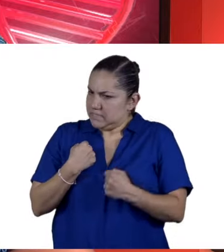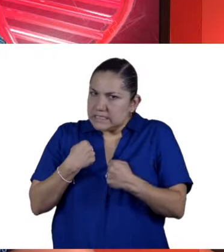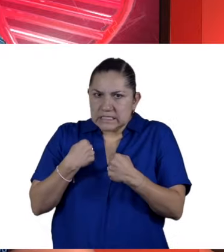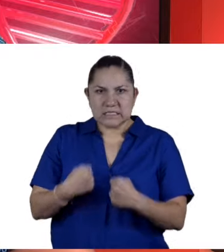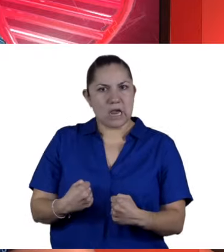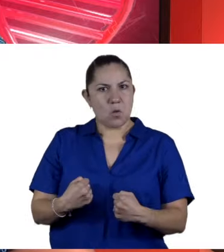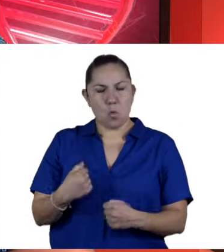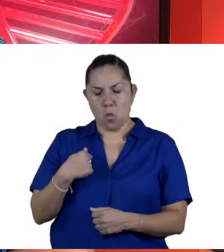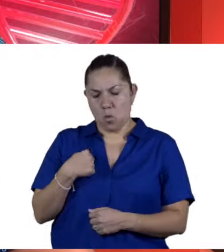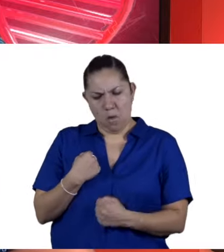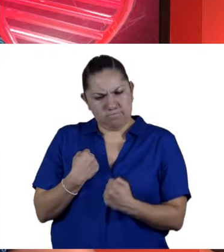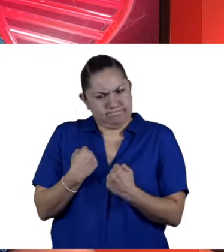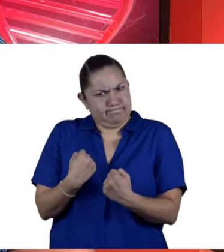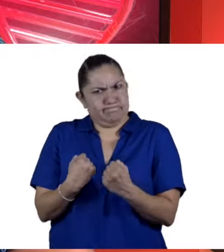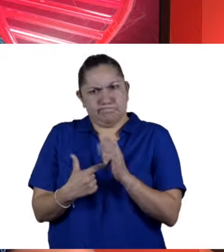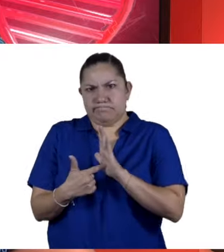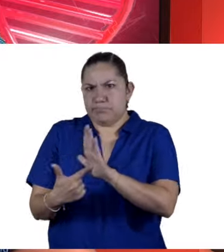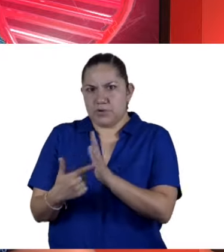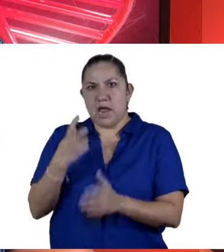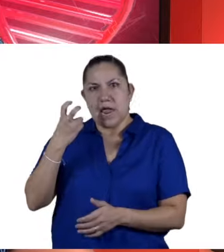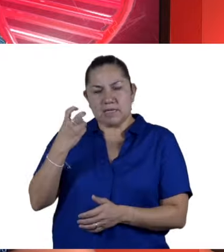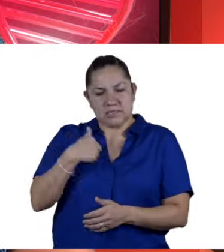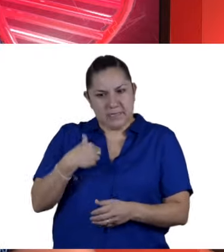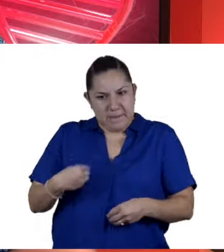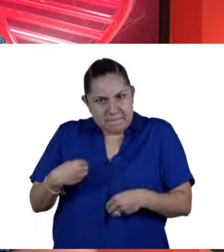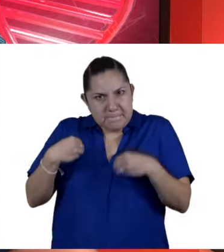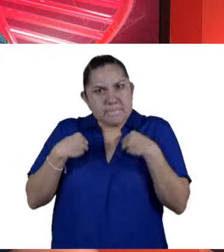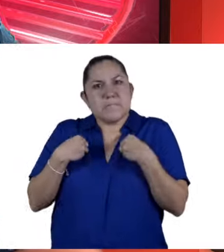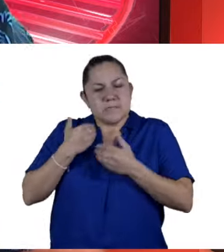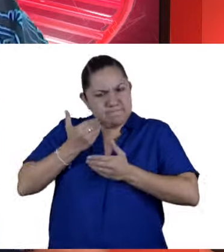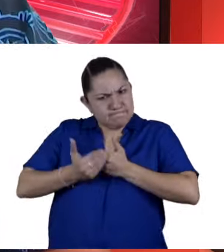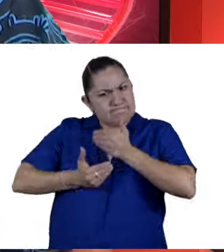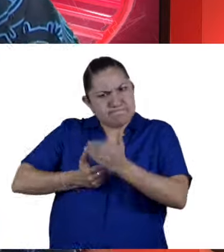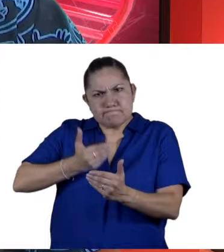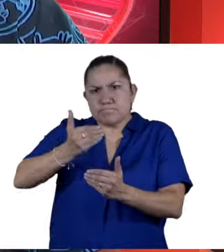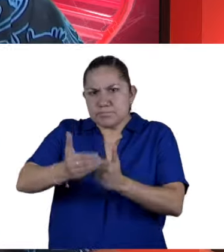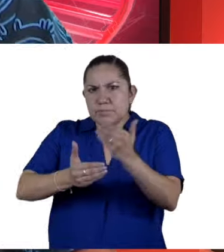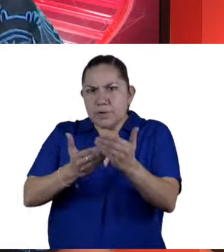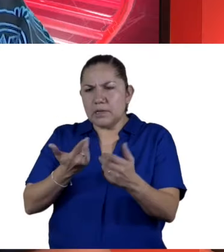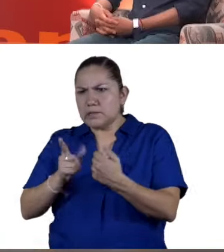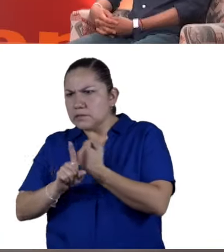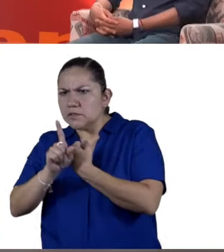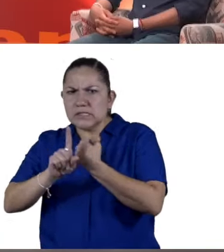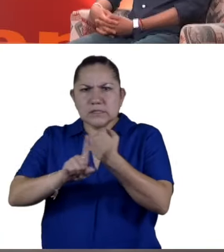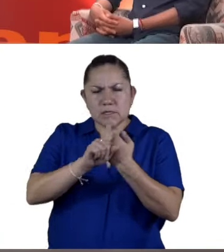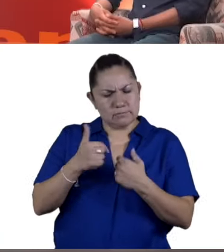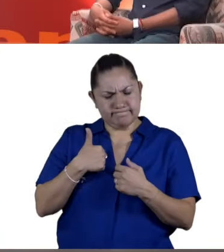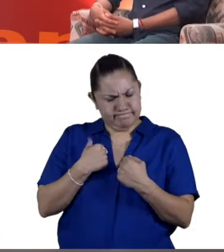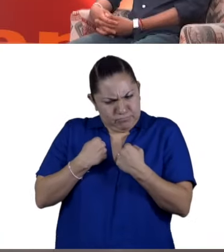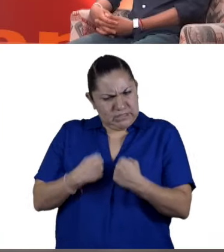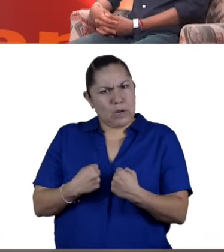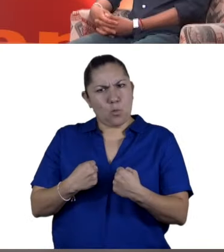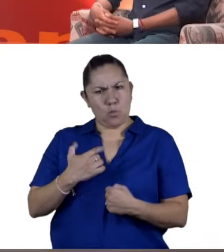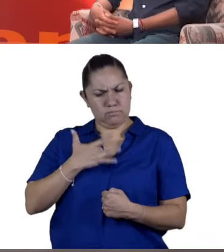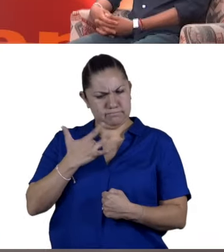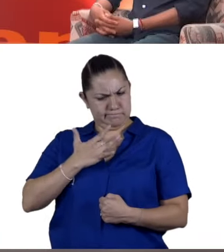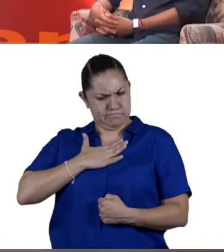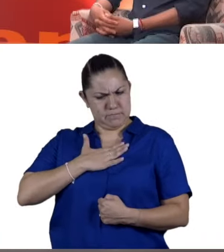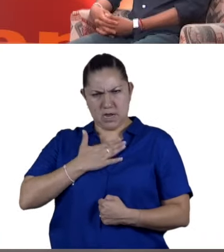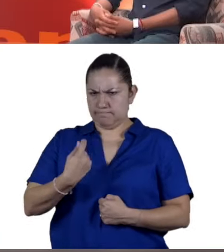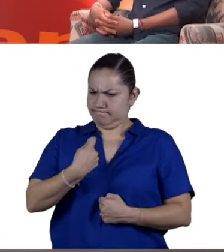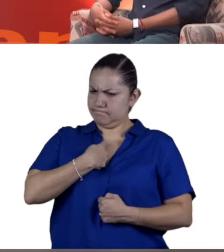única llave para el éxito, para salir adelante de las situaciones. Pero yo